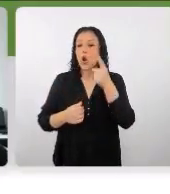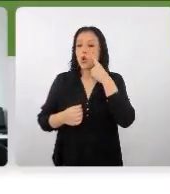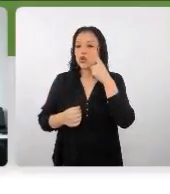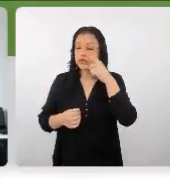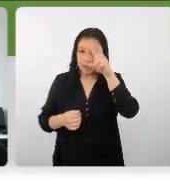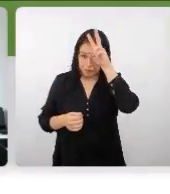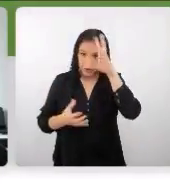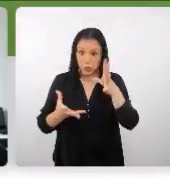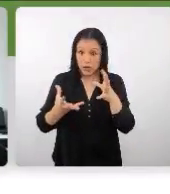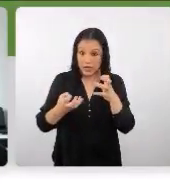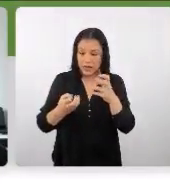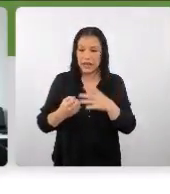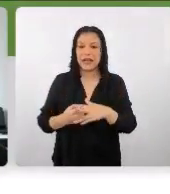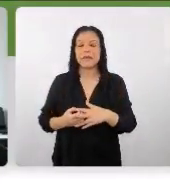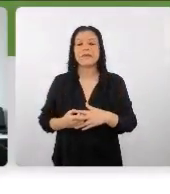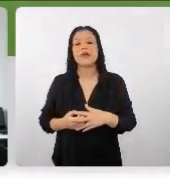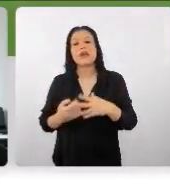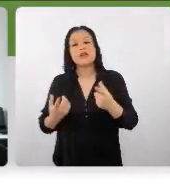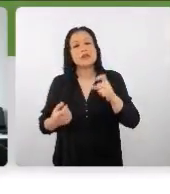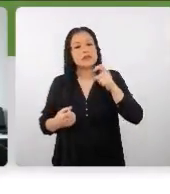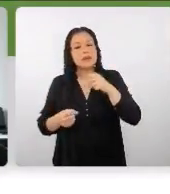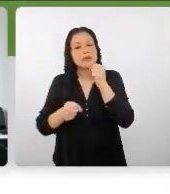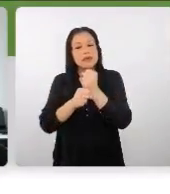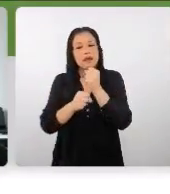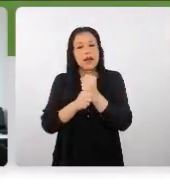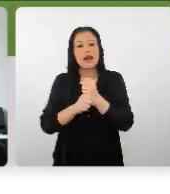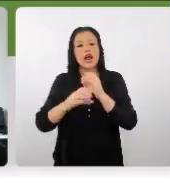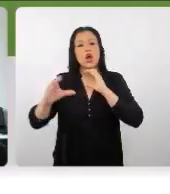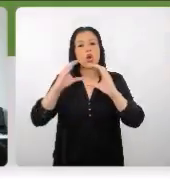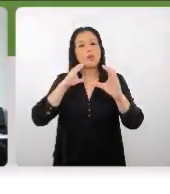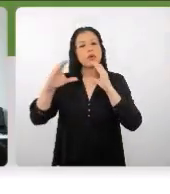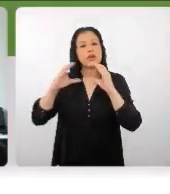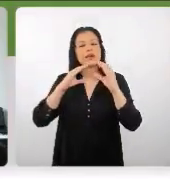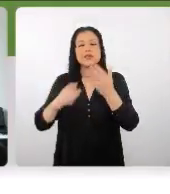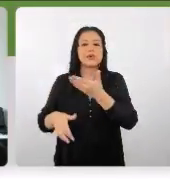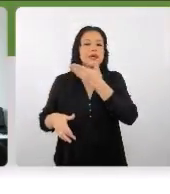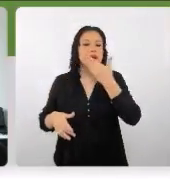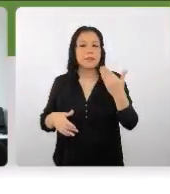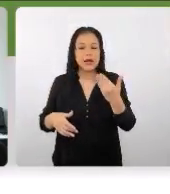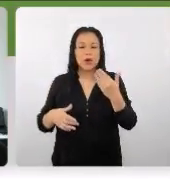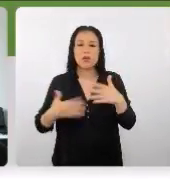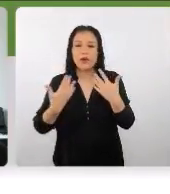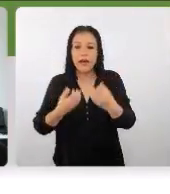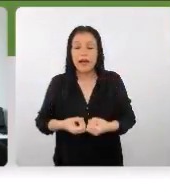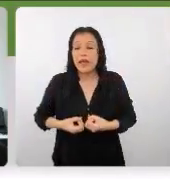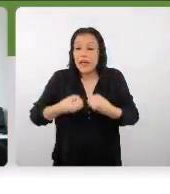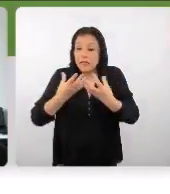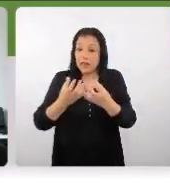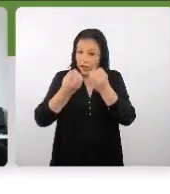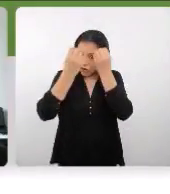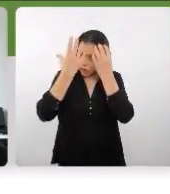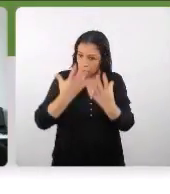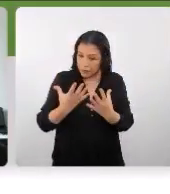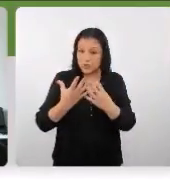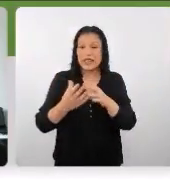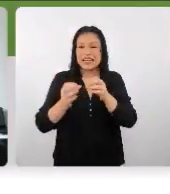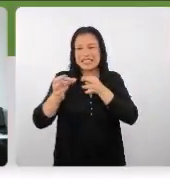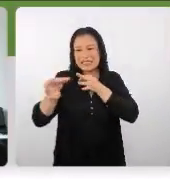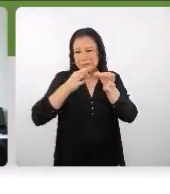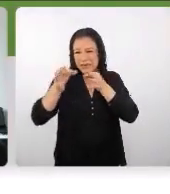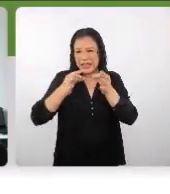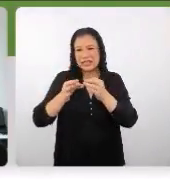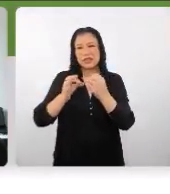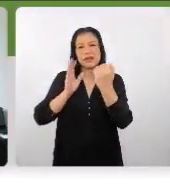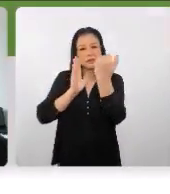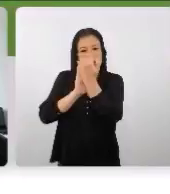Perú. Se debe trabajar la comunicación que mejor llegue a ellos, especificando las restricciones de viaje.